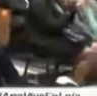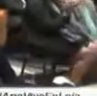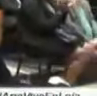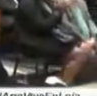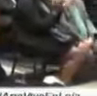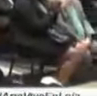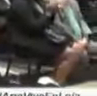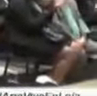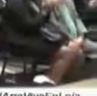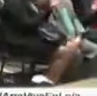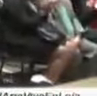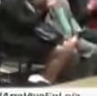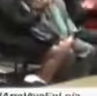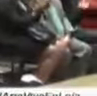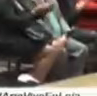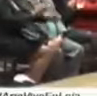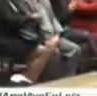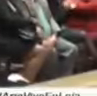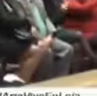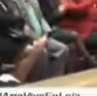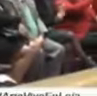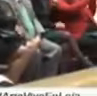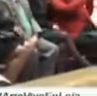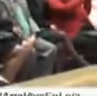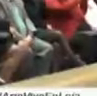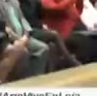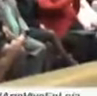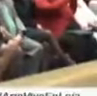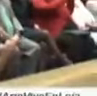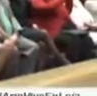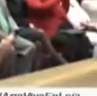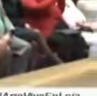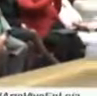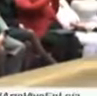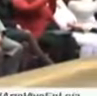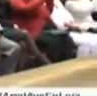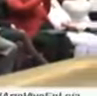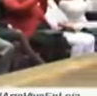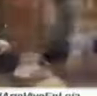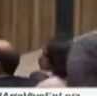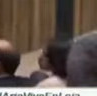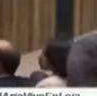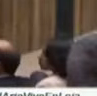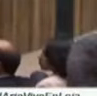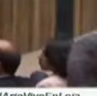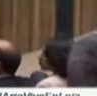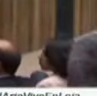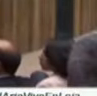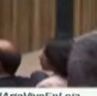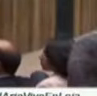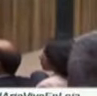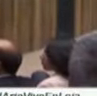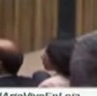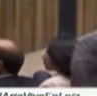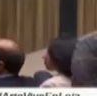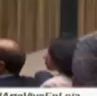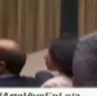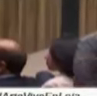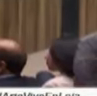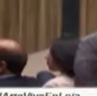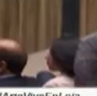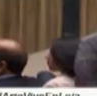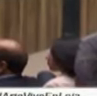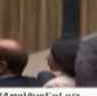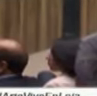un reconocimiento, un homenaje a quien ha sido el gestor de este hito histórico. Queremos llamar al director